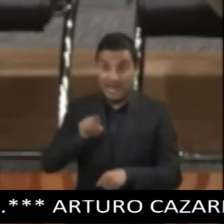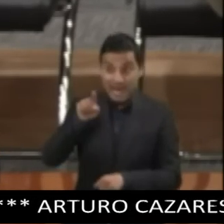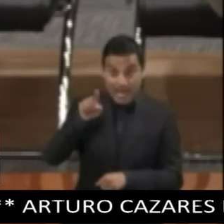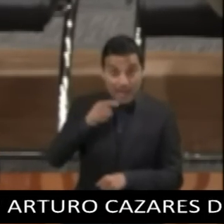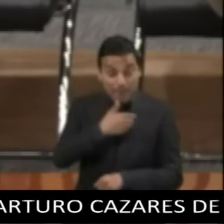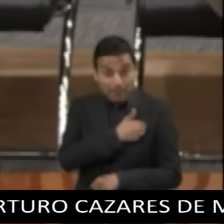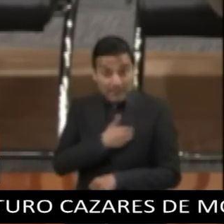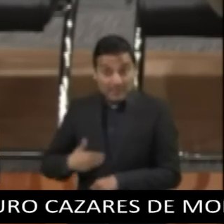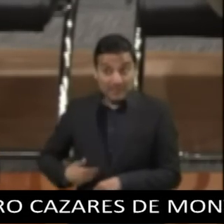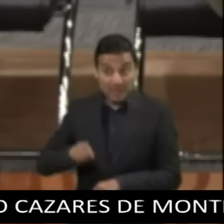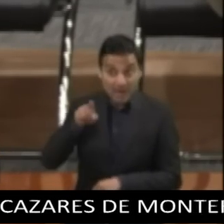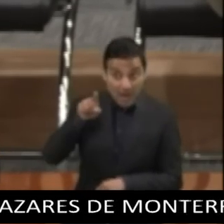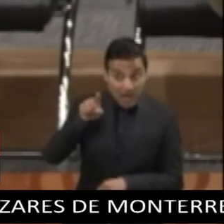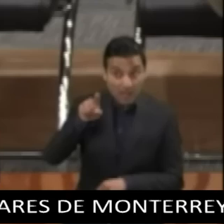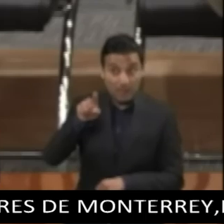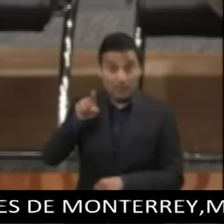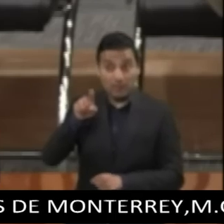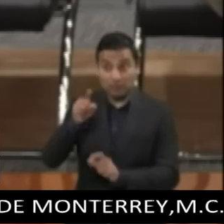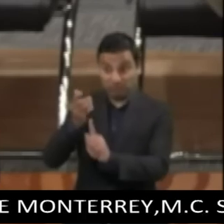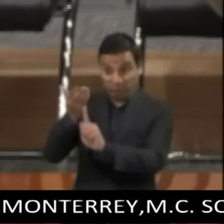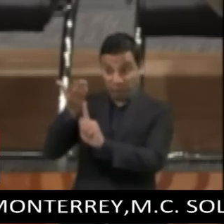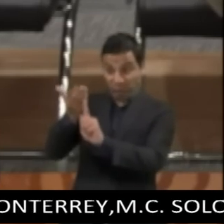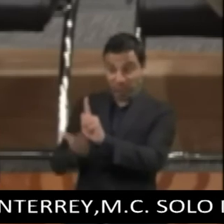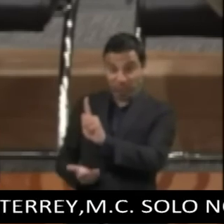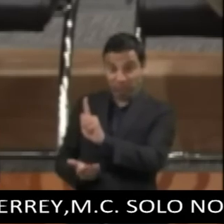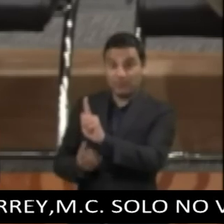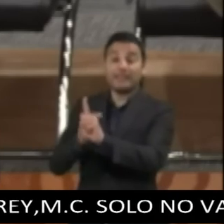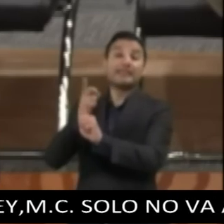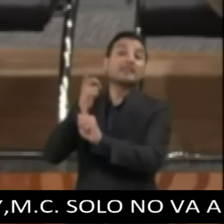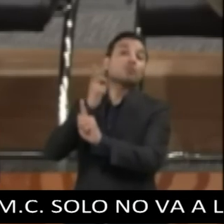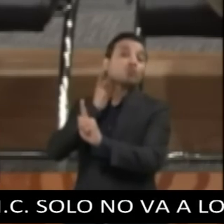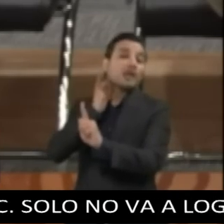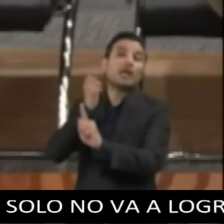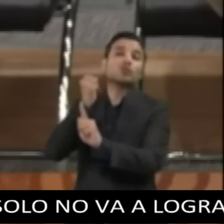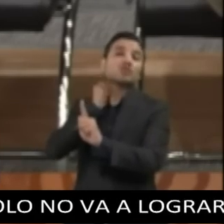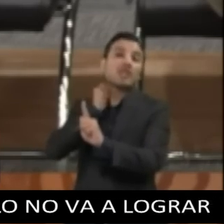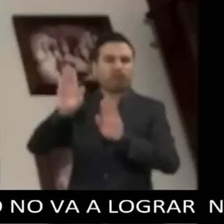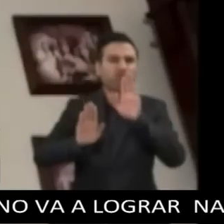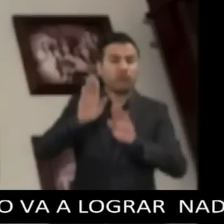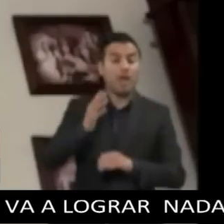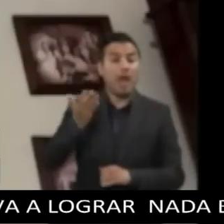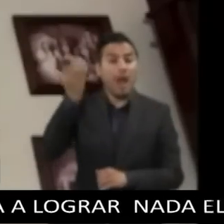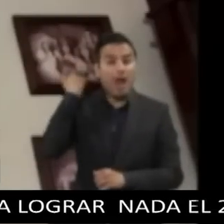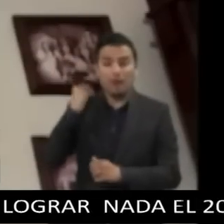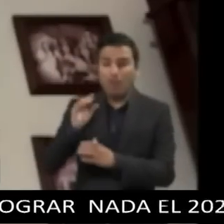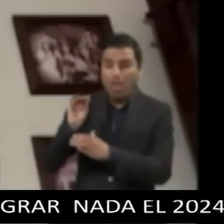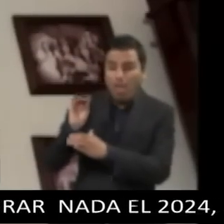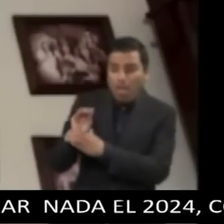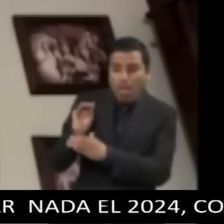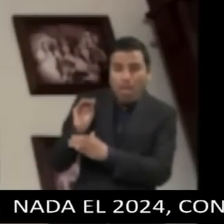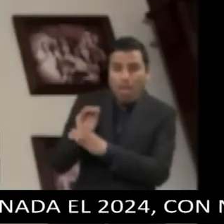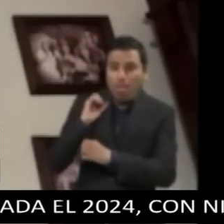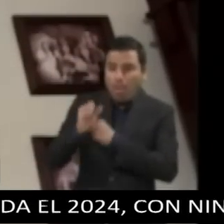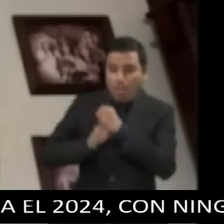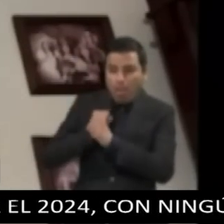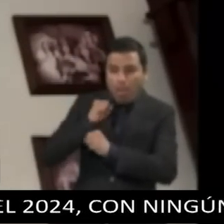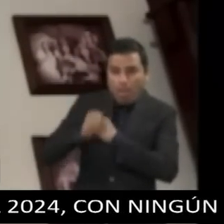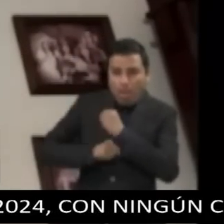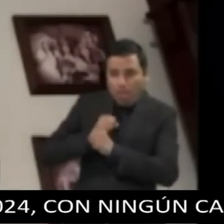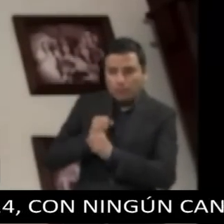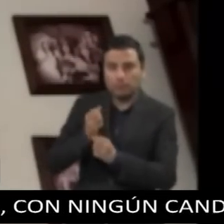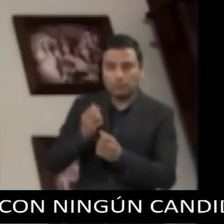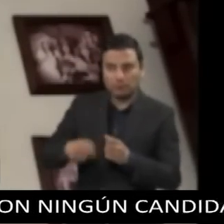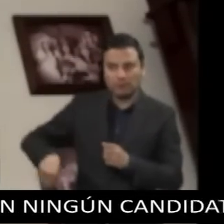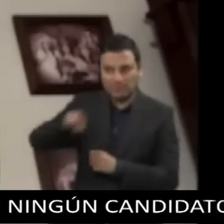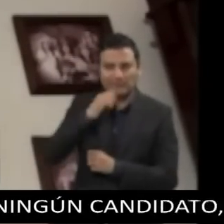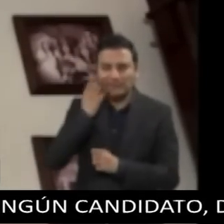la jucó pues Supongo la hizo pública porque llegó ya a manos de ciudadana ciudadanos periodistas y demás y bueno lo que sigue es que la jucó por revisa